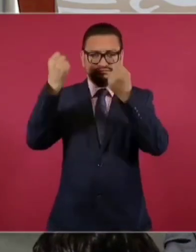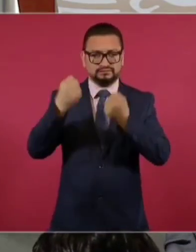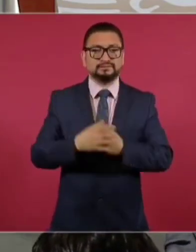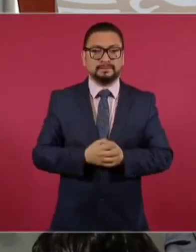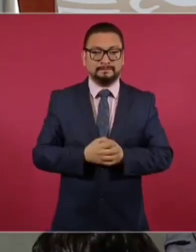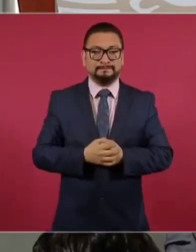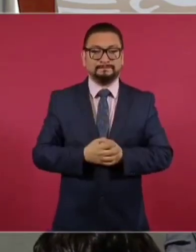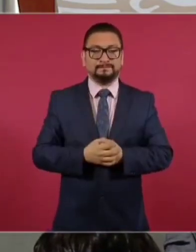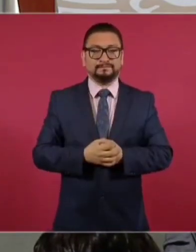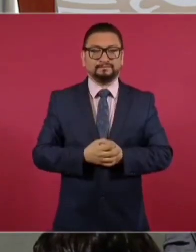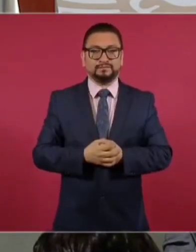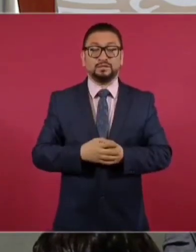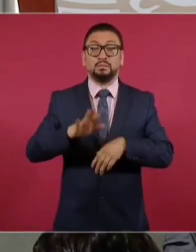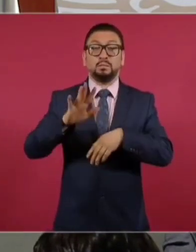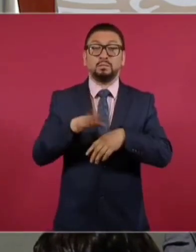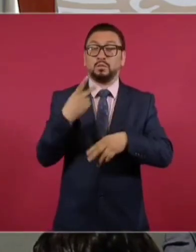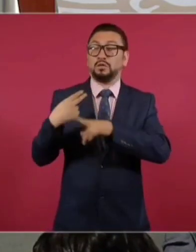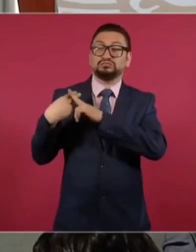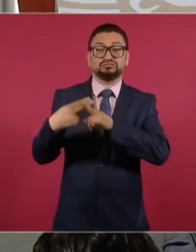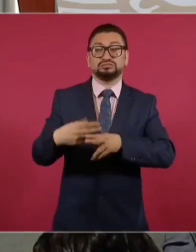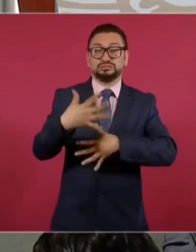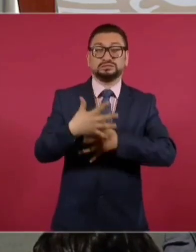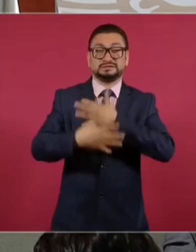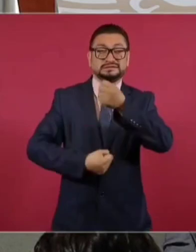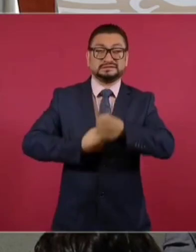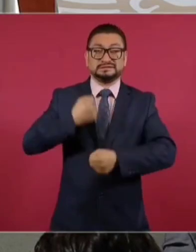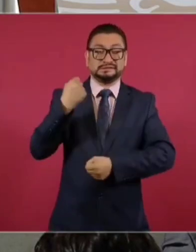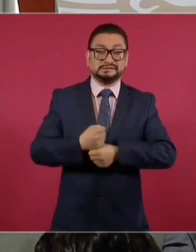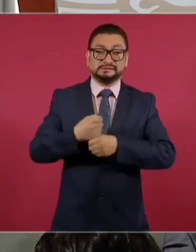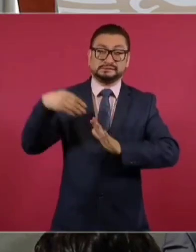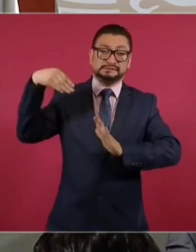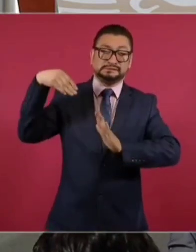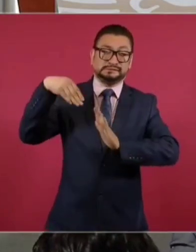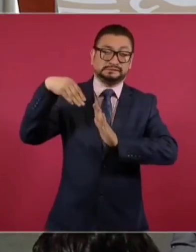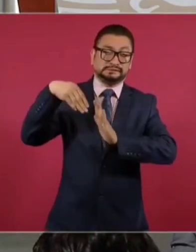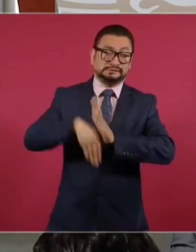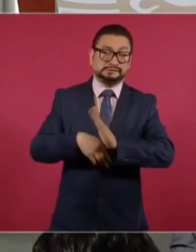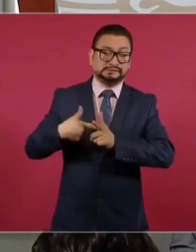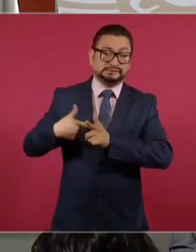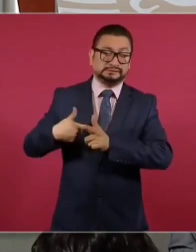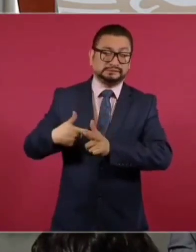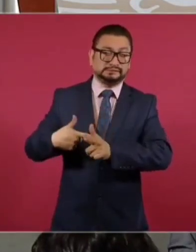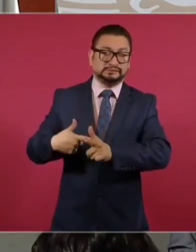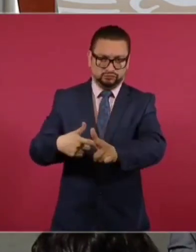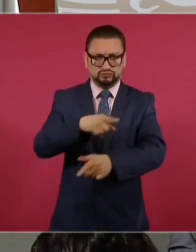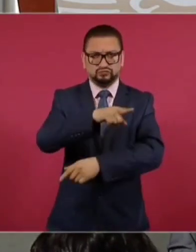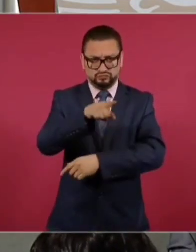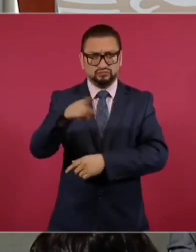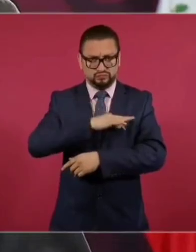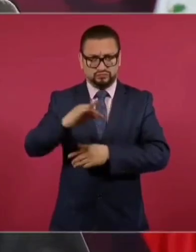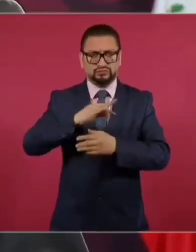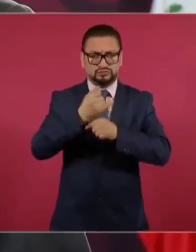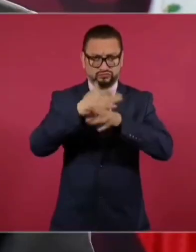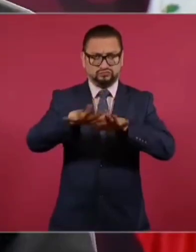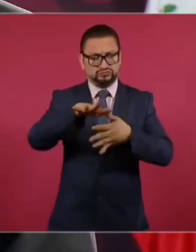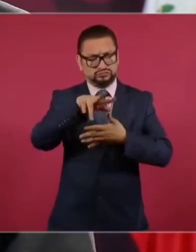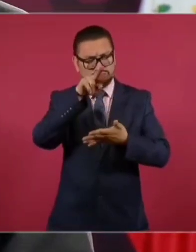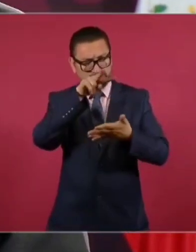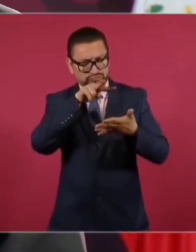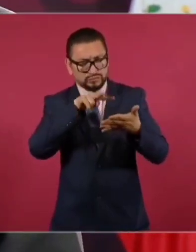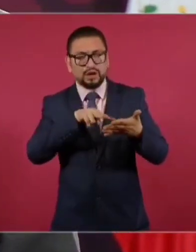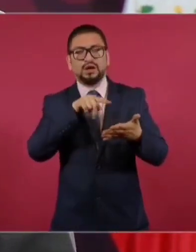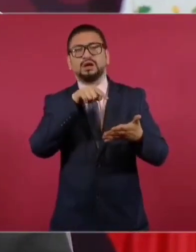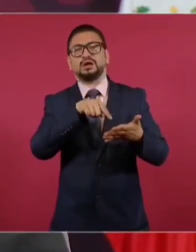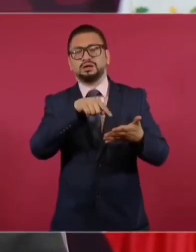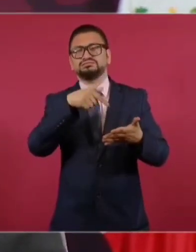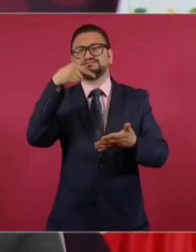produjo durante 15 años consecutivos. Usted ve la información, va a